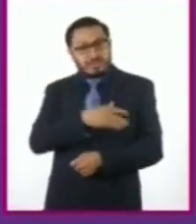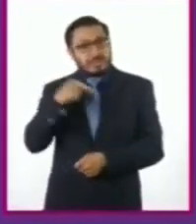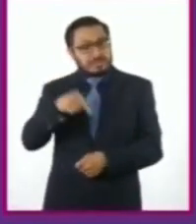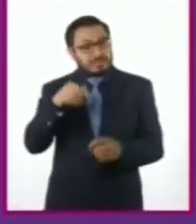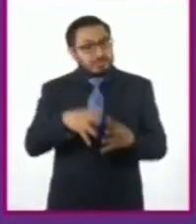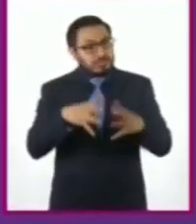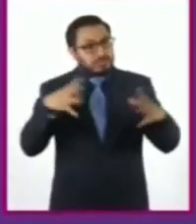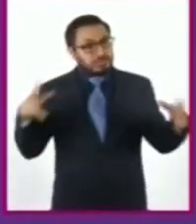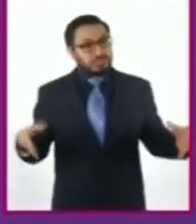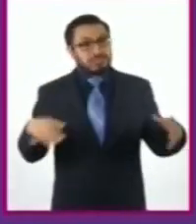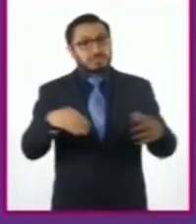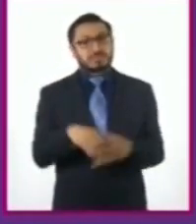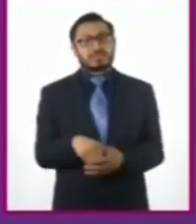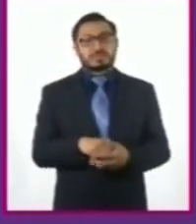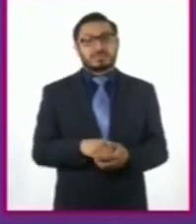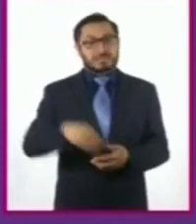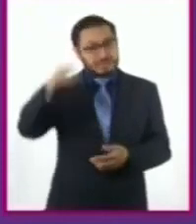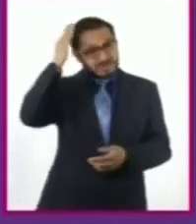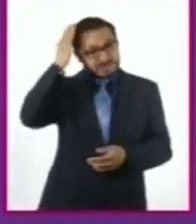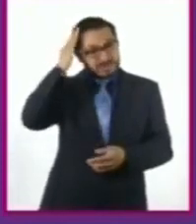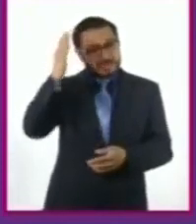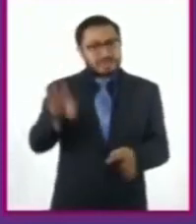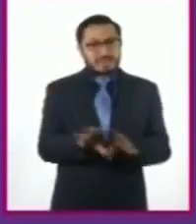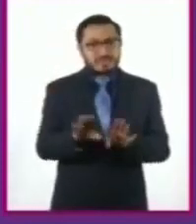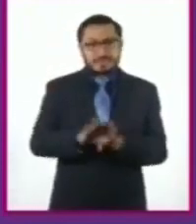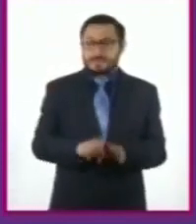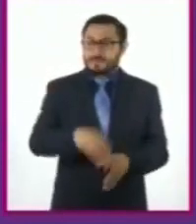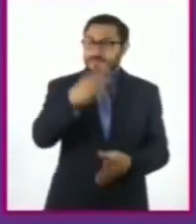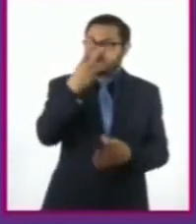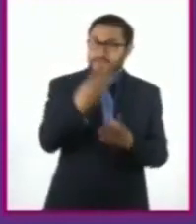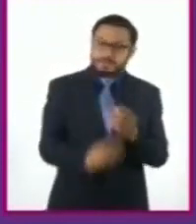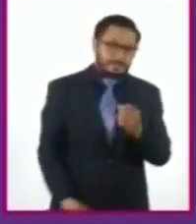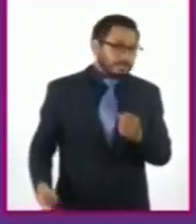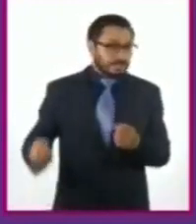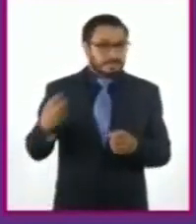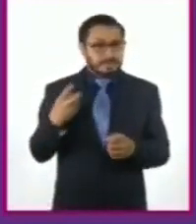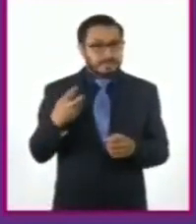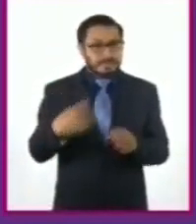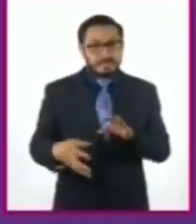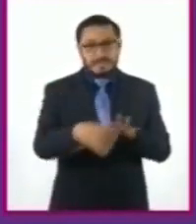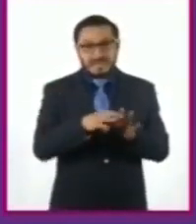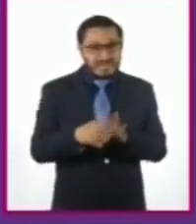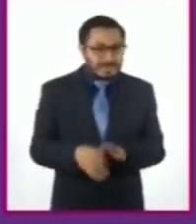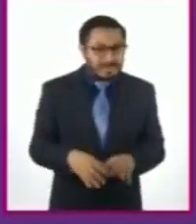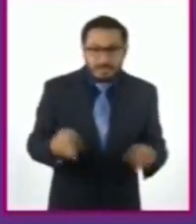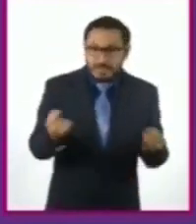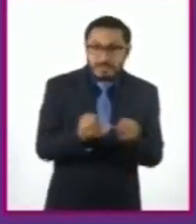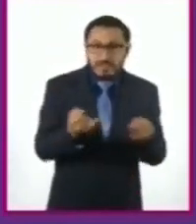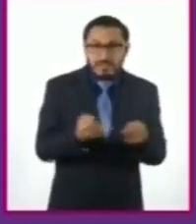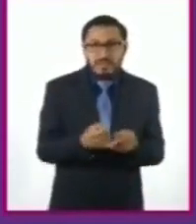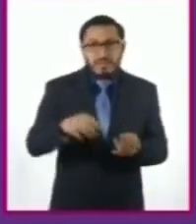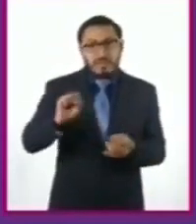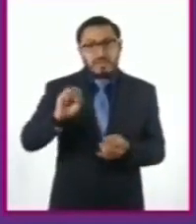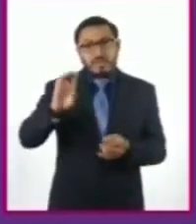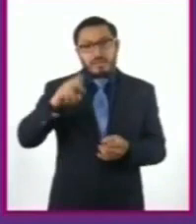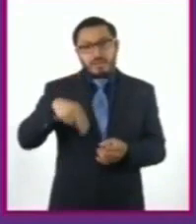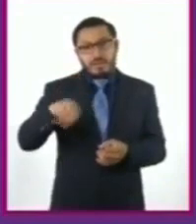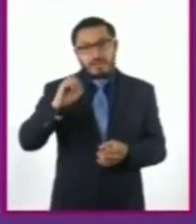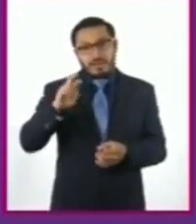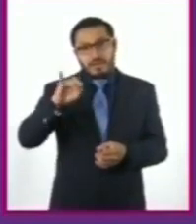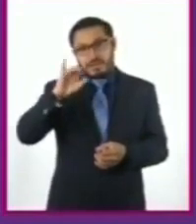señoríos sometidos a la Triple Alianza y, por cierto, también de los señoríos no